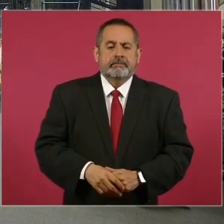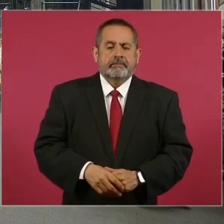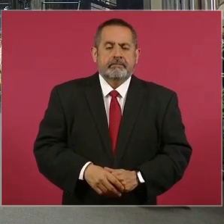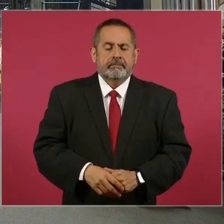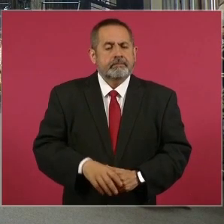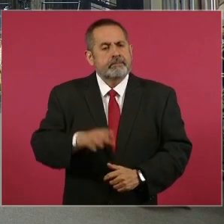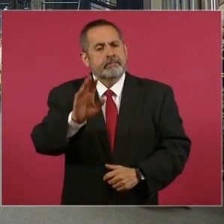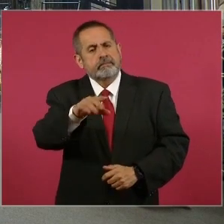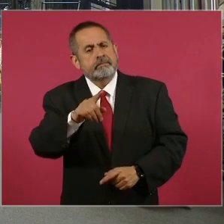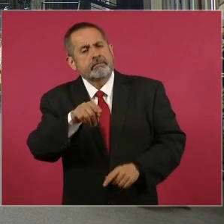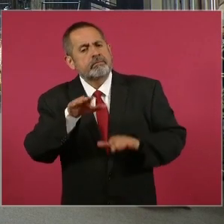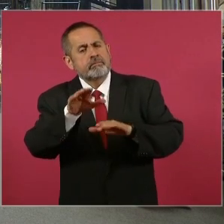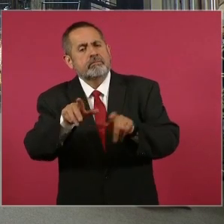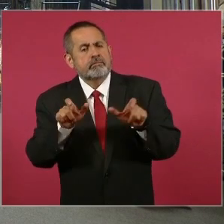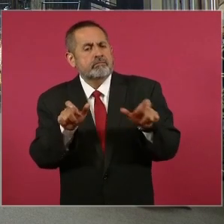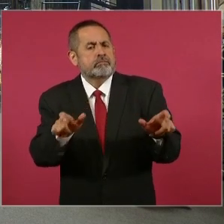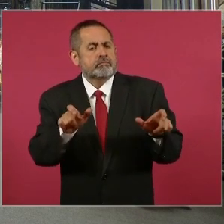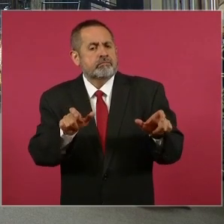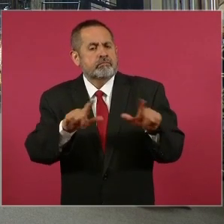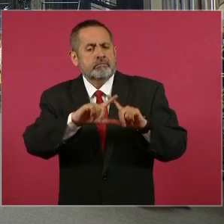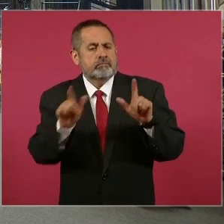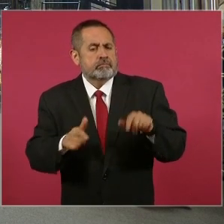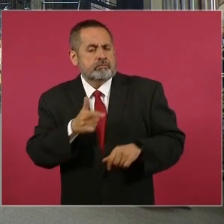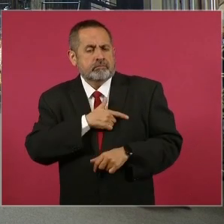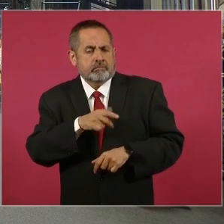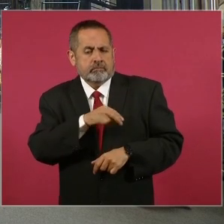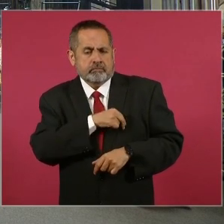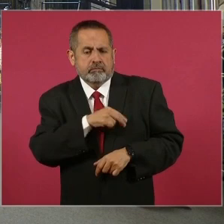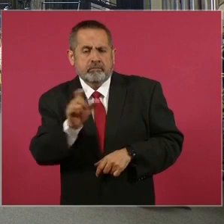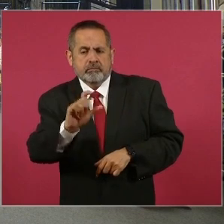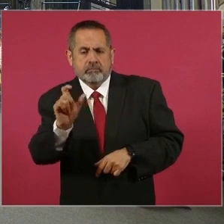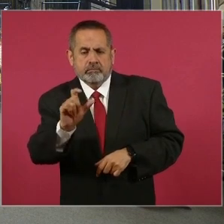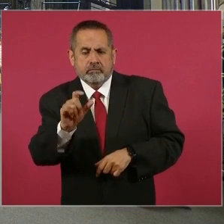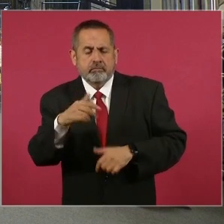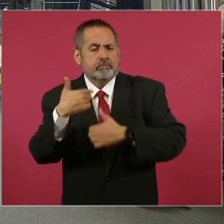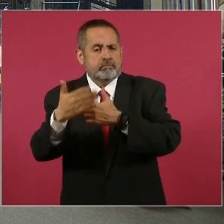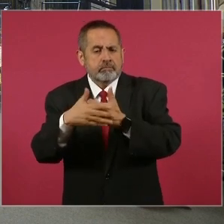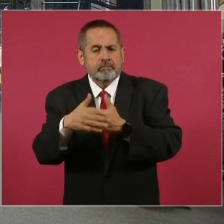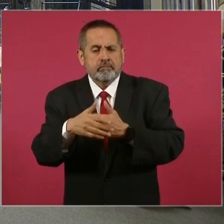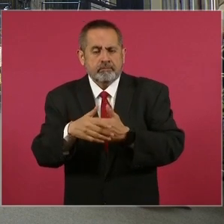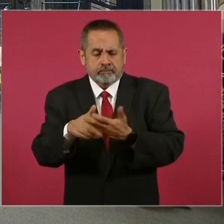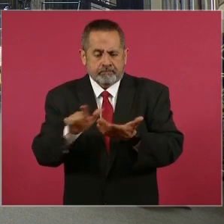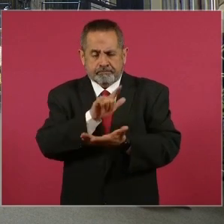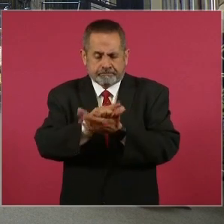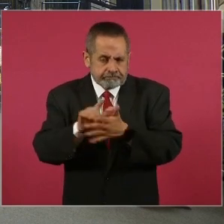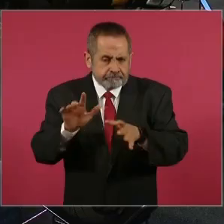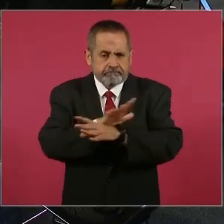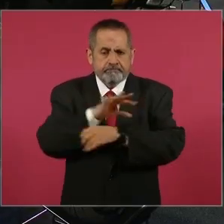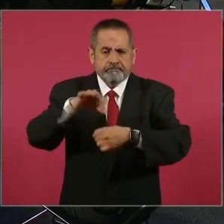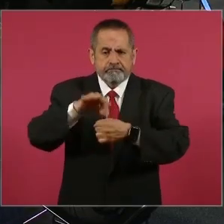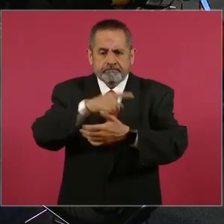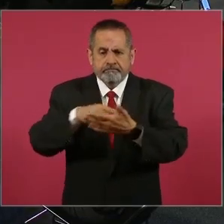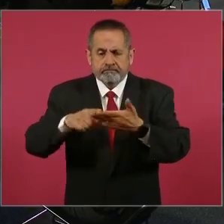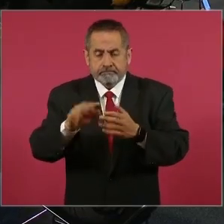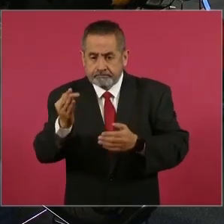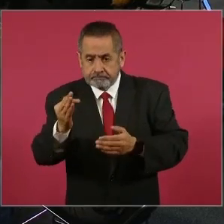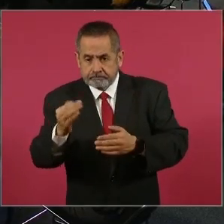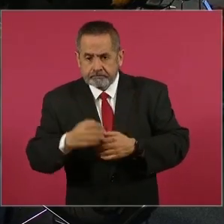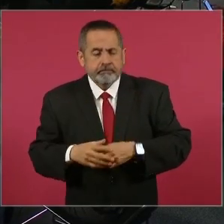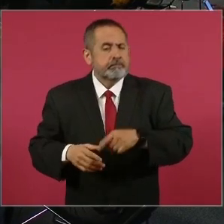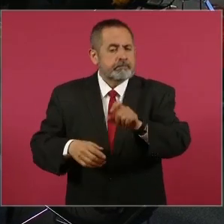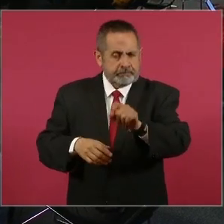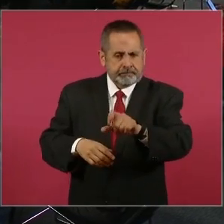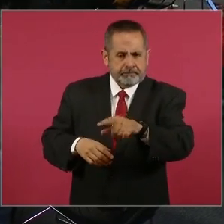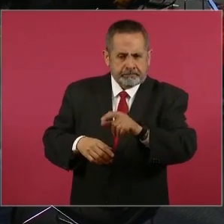y la de la guardia para cuándo quedaría la la de la guardia y la electoral serían también para febrero o las aguar H la